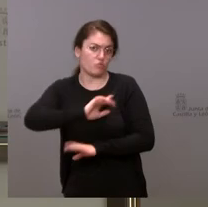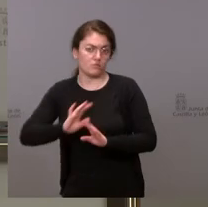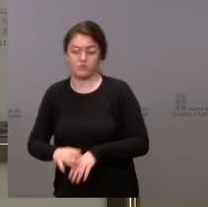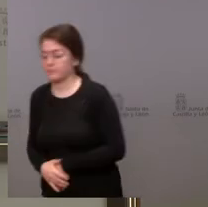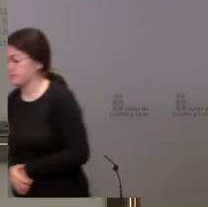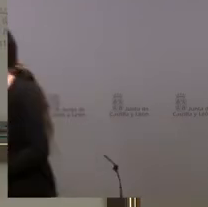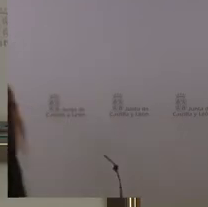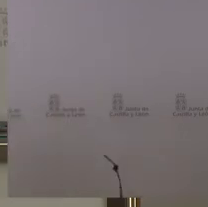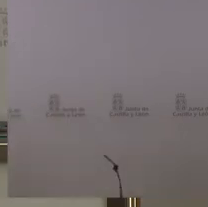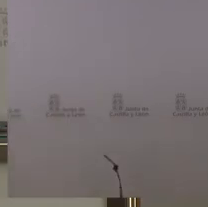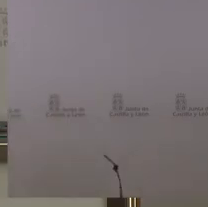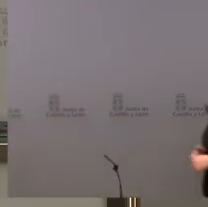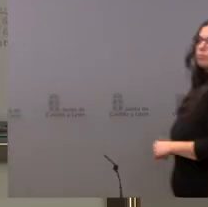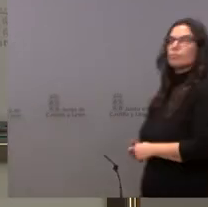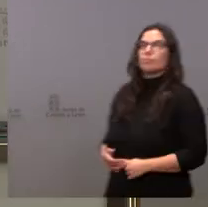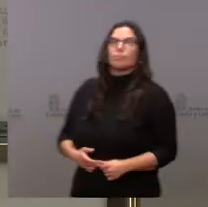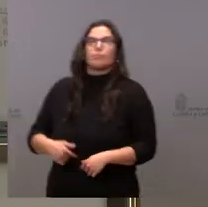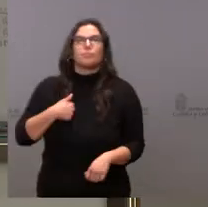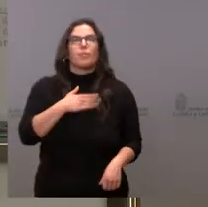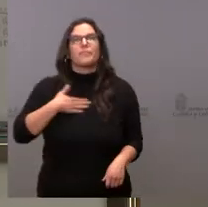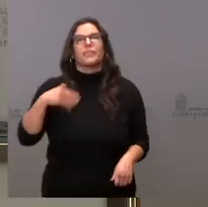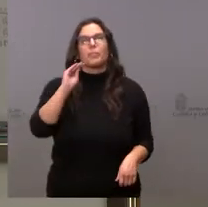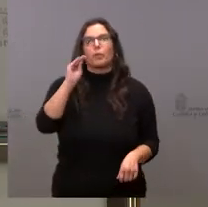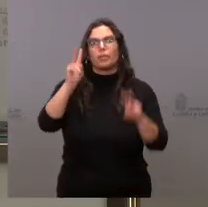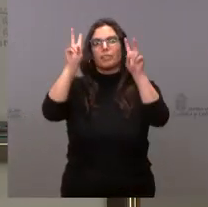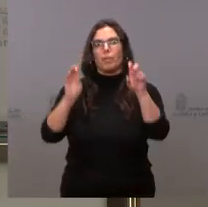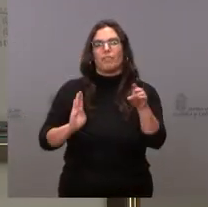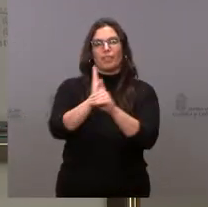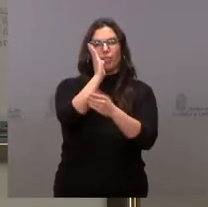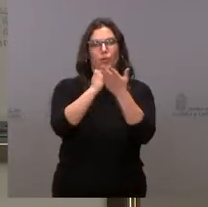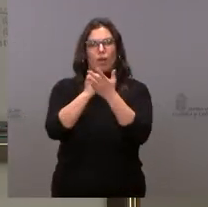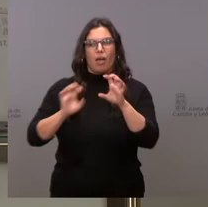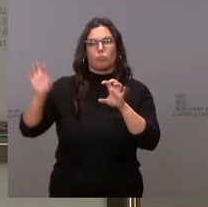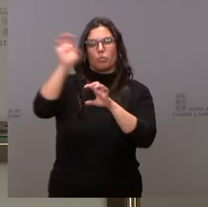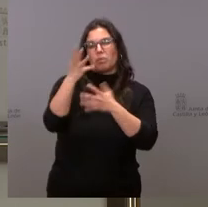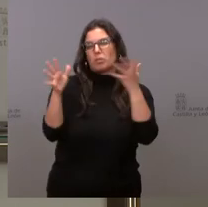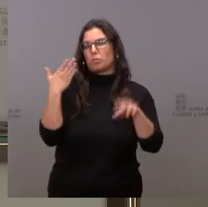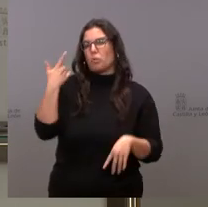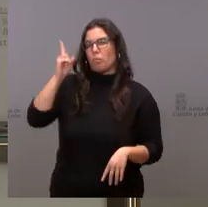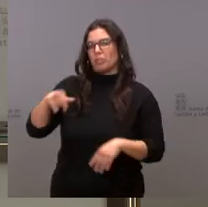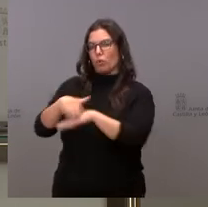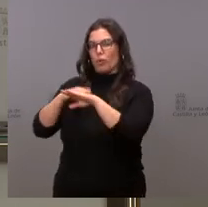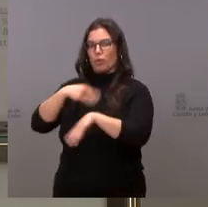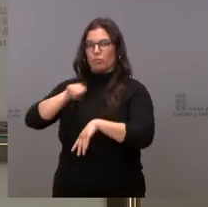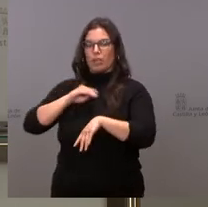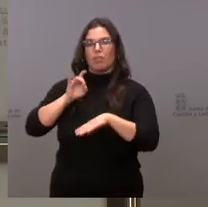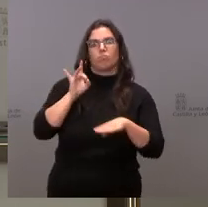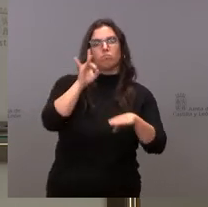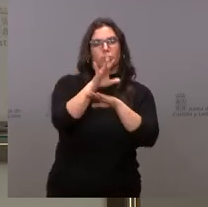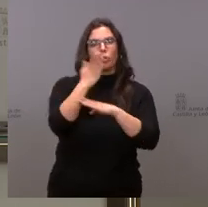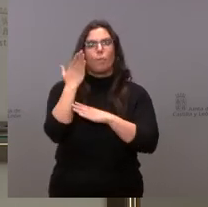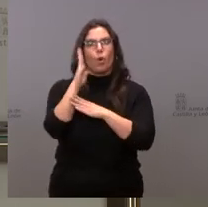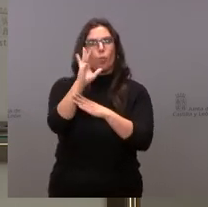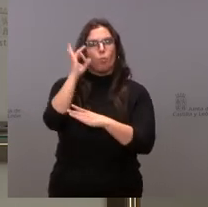si yo quería preguntar sobre financiación autónomica hace un mes más o menos el gobierno envió una propuesta queríamos saber si